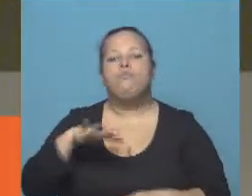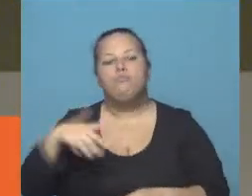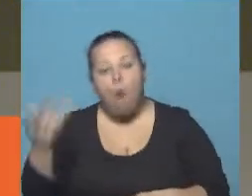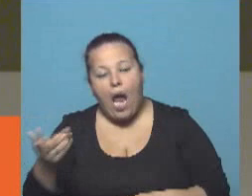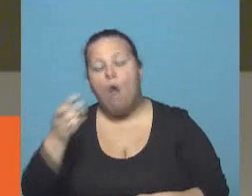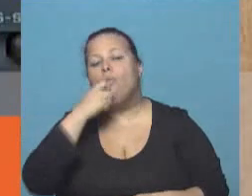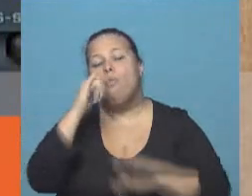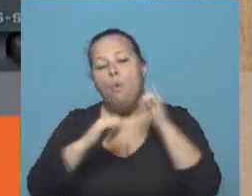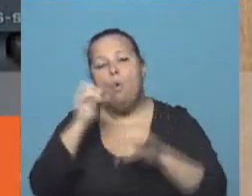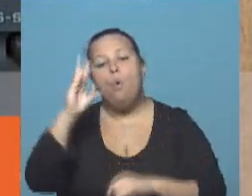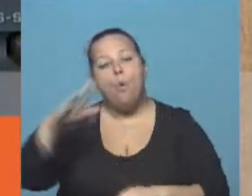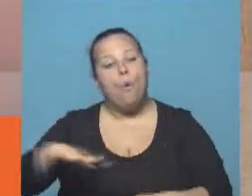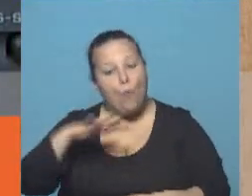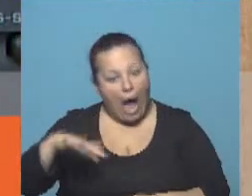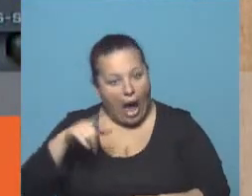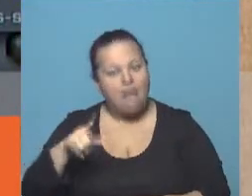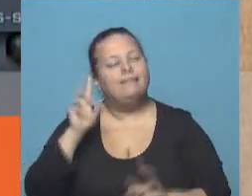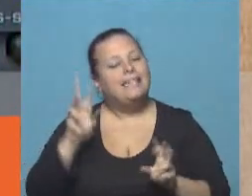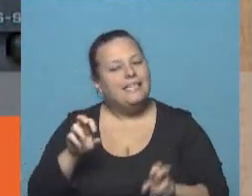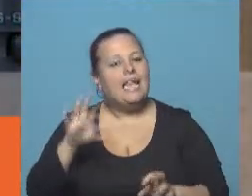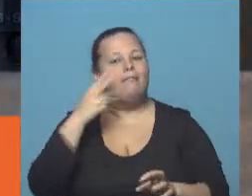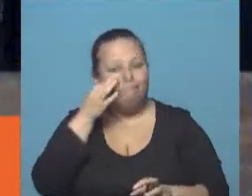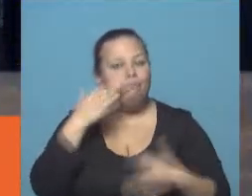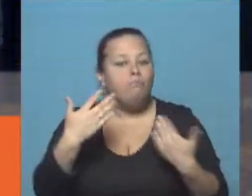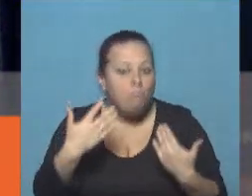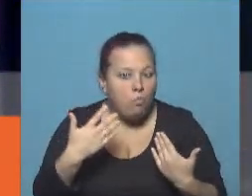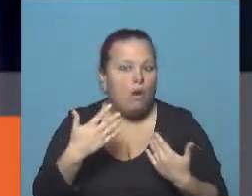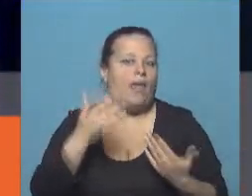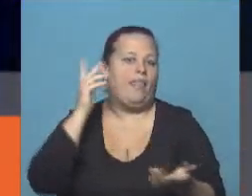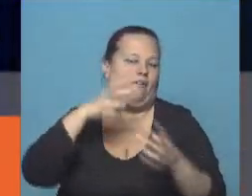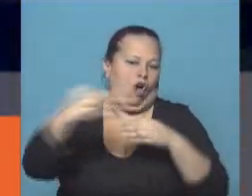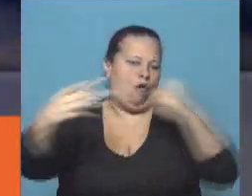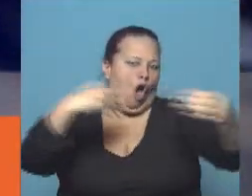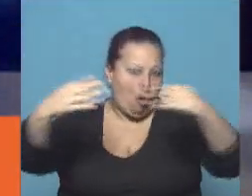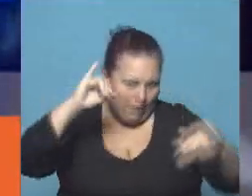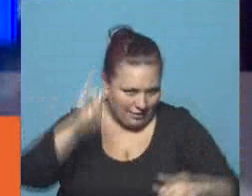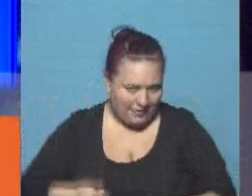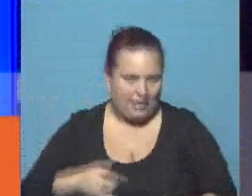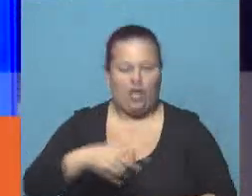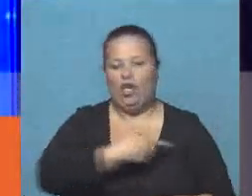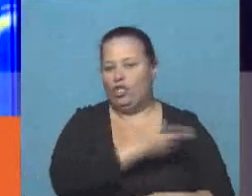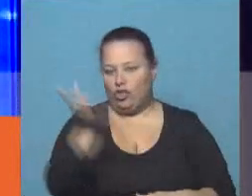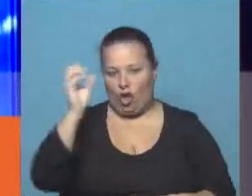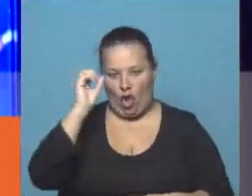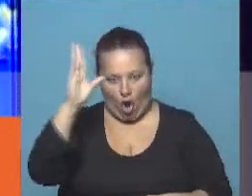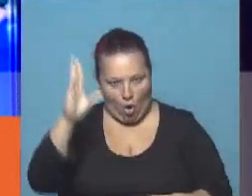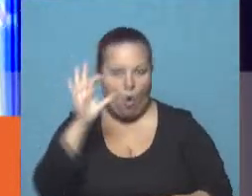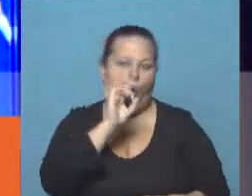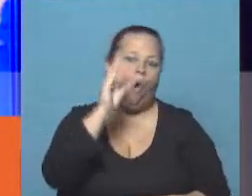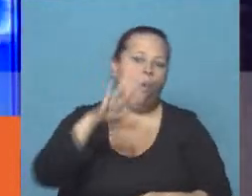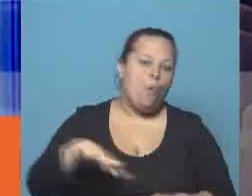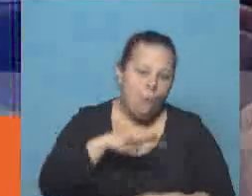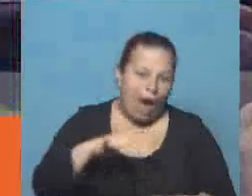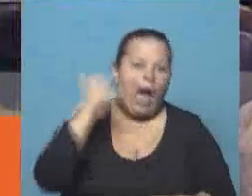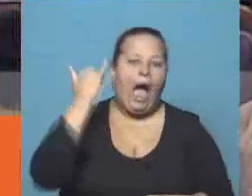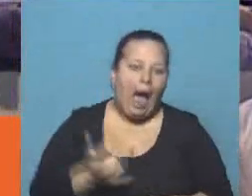cuando hablamos de los clubes de barrio Este es un caso testigo que podrá ser multiplicado en el resto de los clubes o clubes de barrio